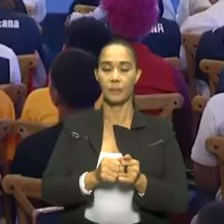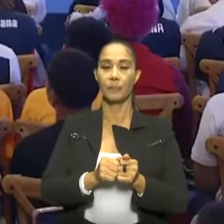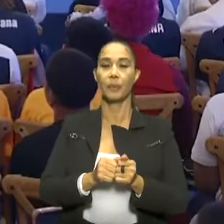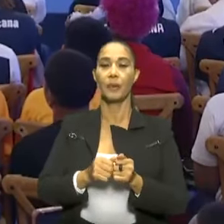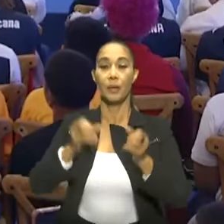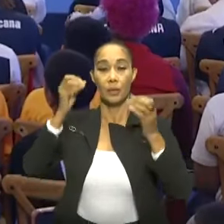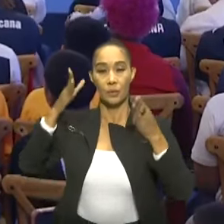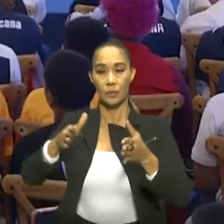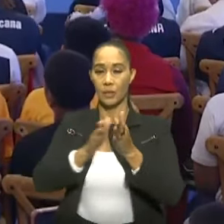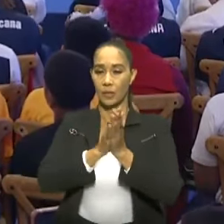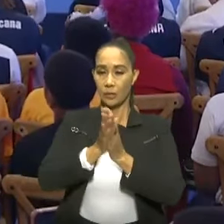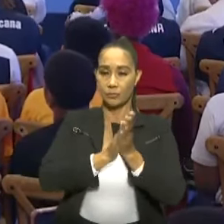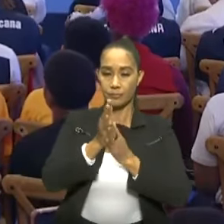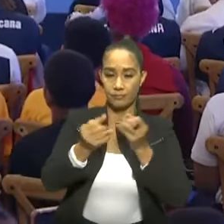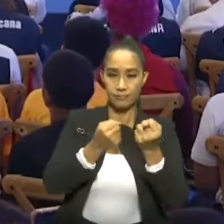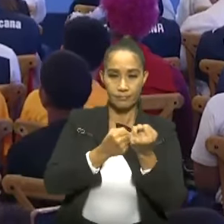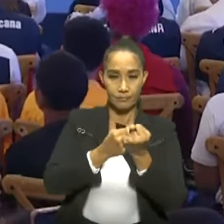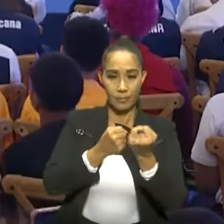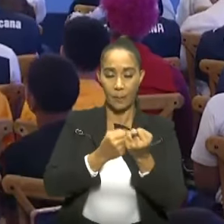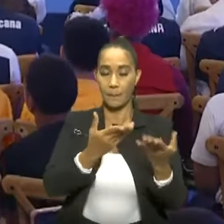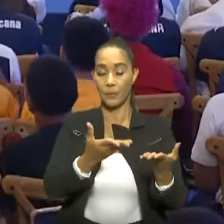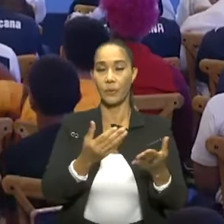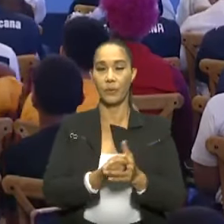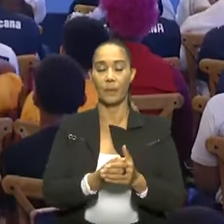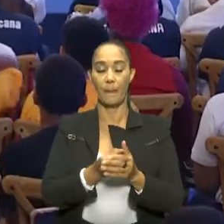sector público inscritos en la final,